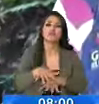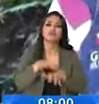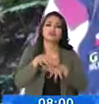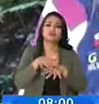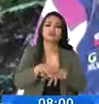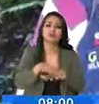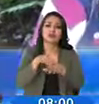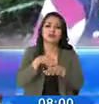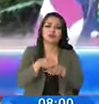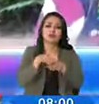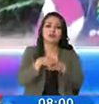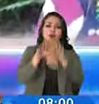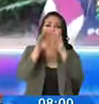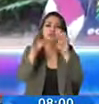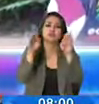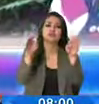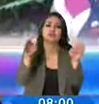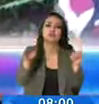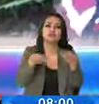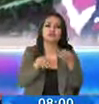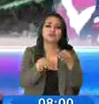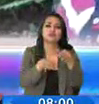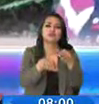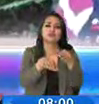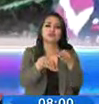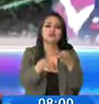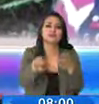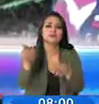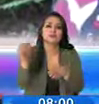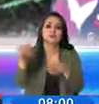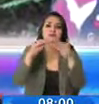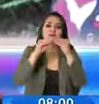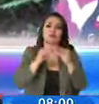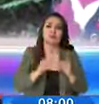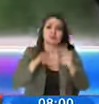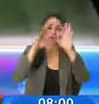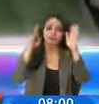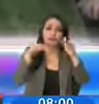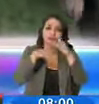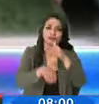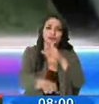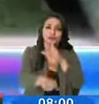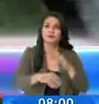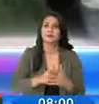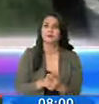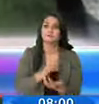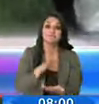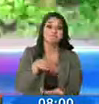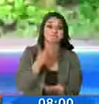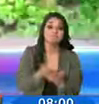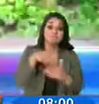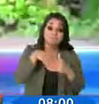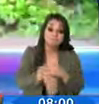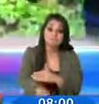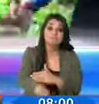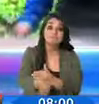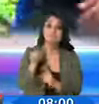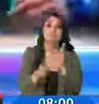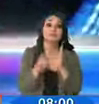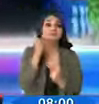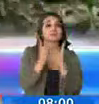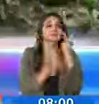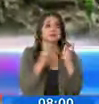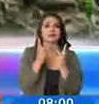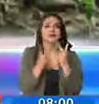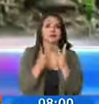filtra a la parte subterránea, y es la formación de las cavernas. Para llegar hasta las cavernas, los visitantes deben recorrer